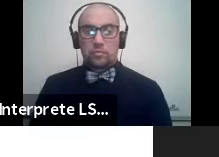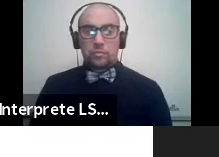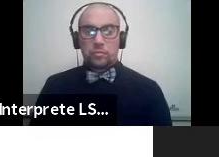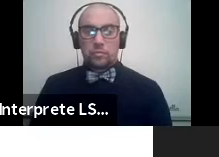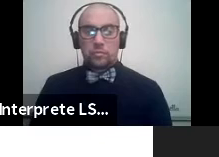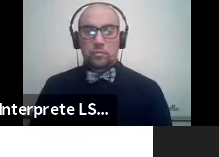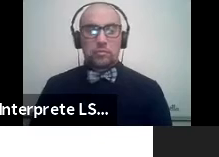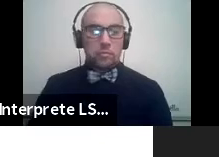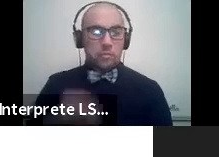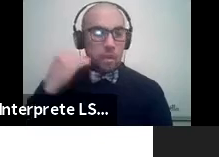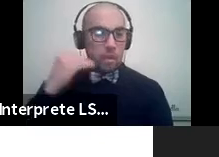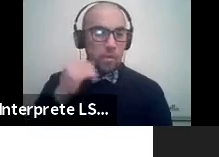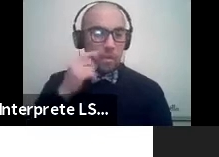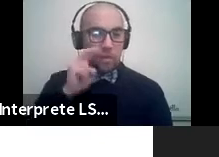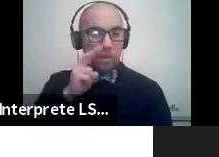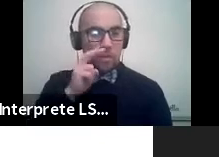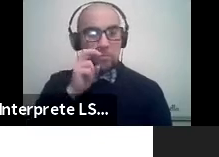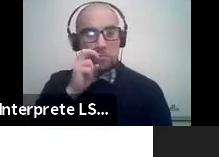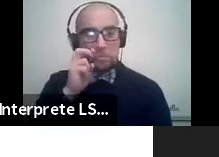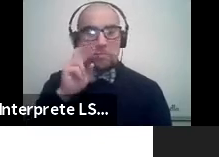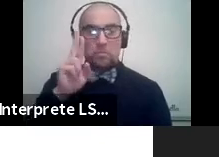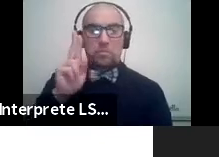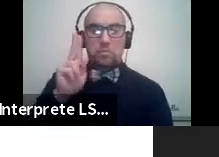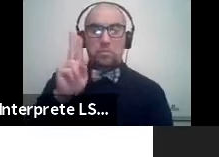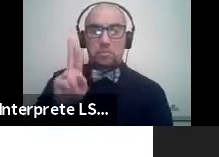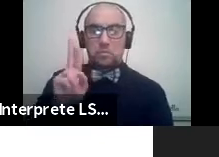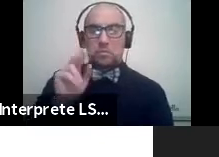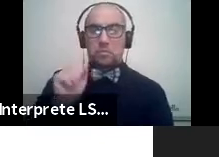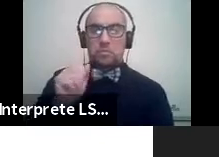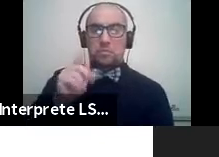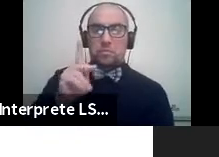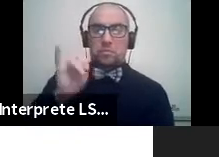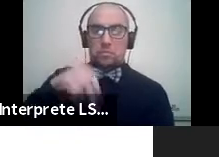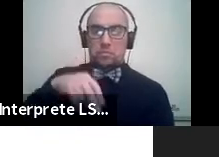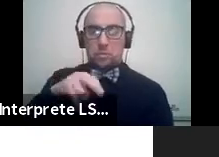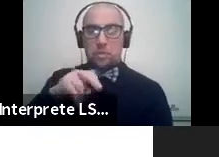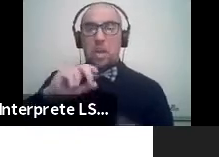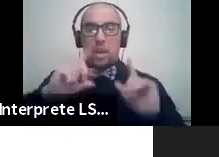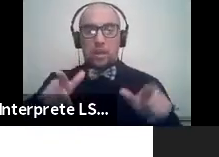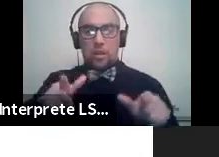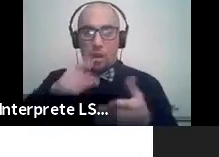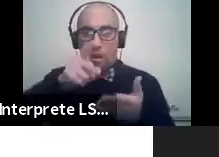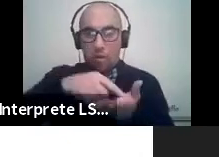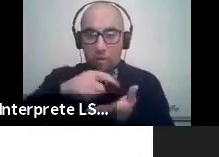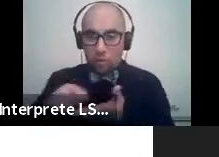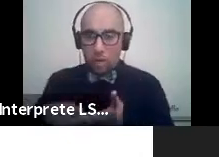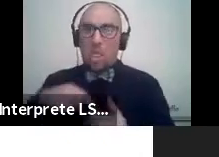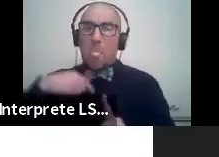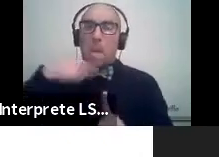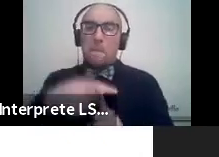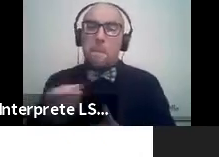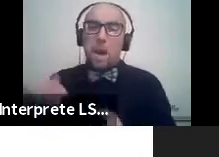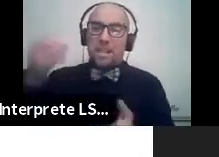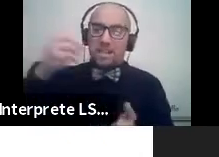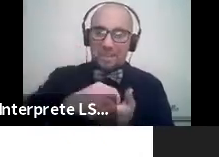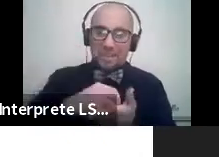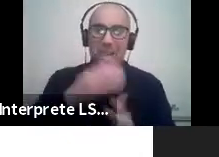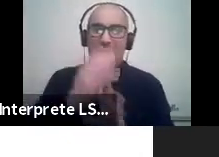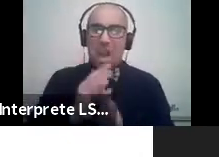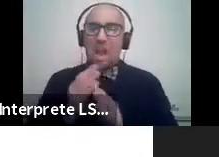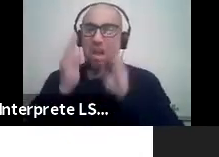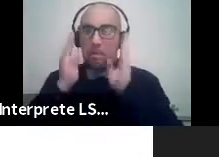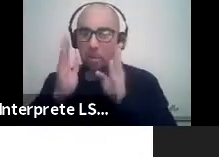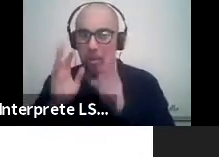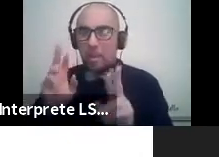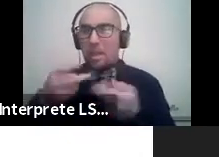Muy importante, Rakin es más que un escritorio virtual, cuenta con estas secciones dedicadas a poder recuperar los